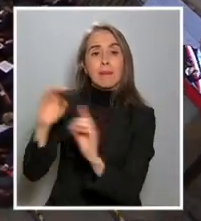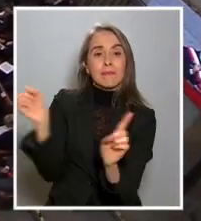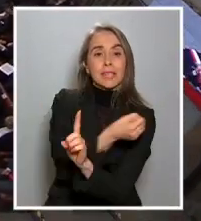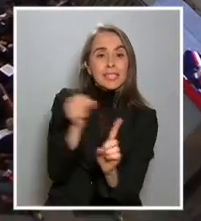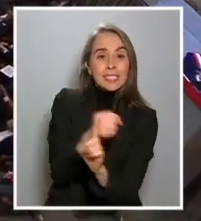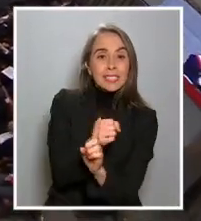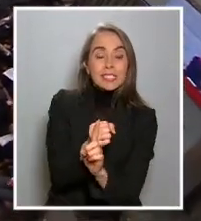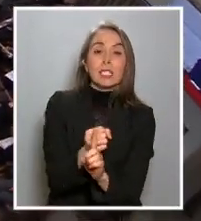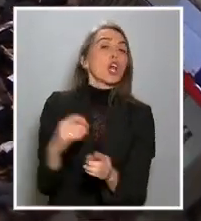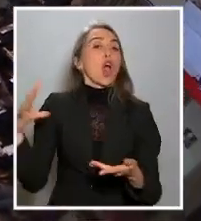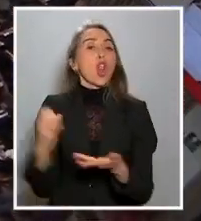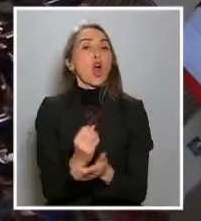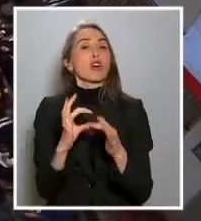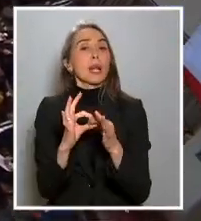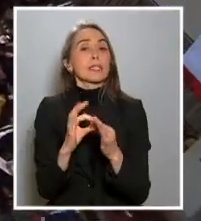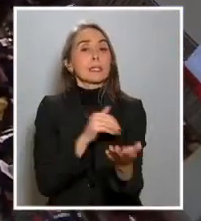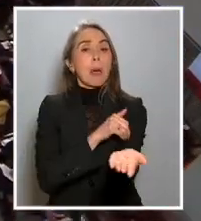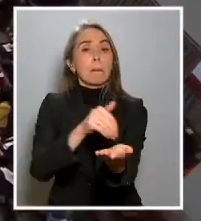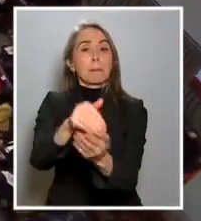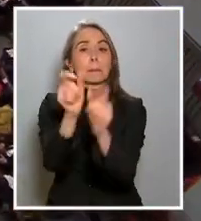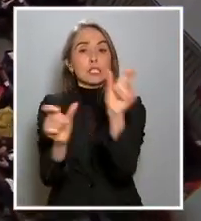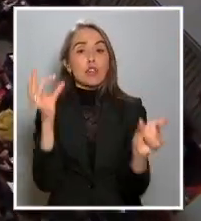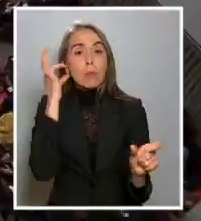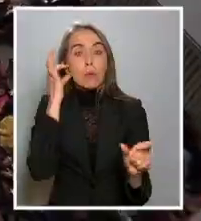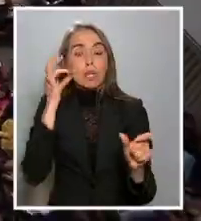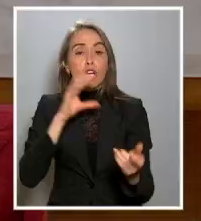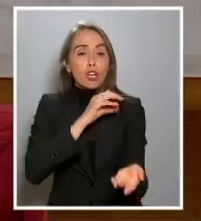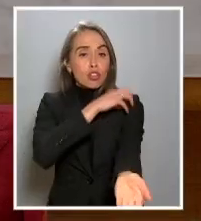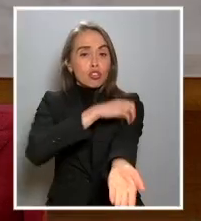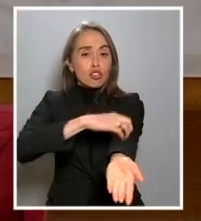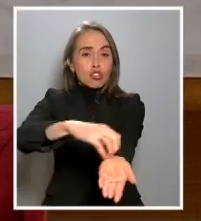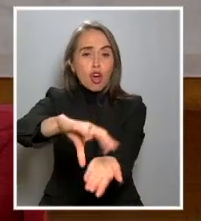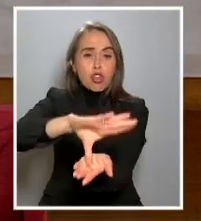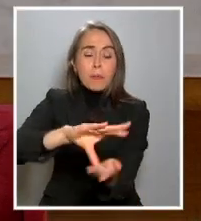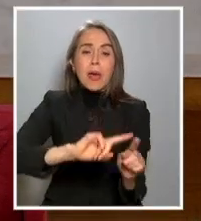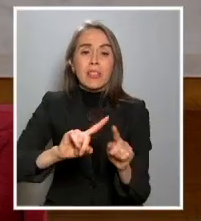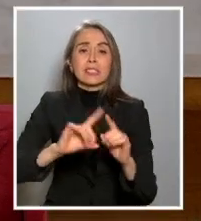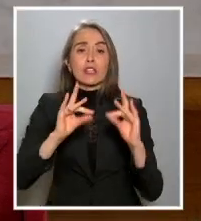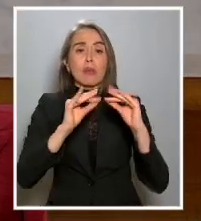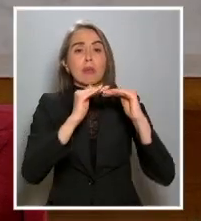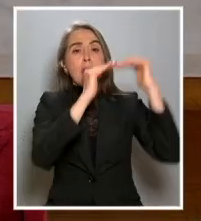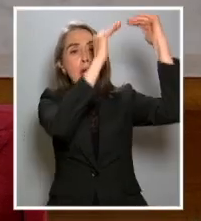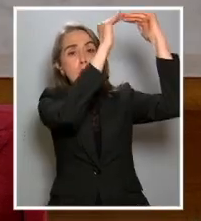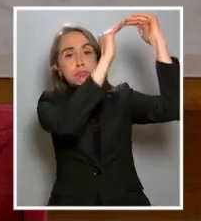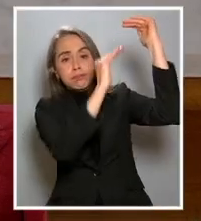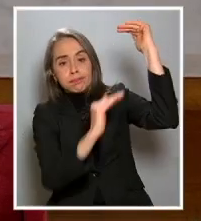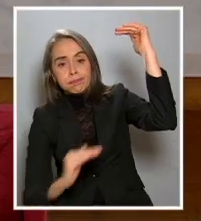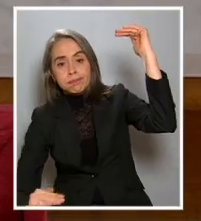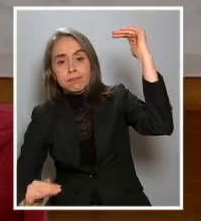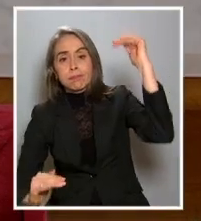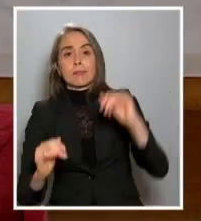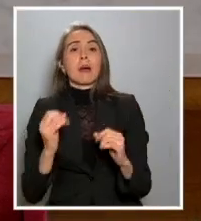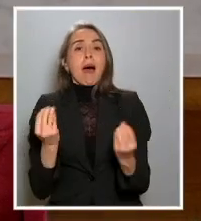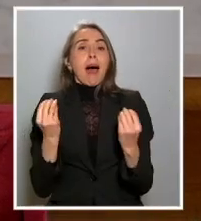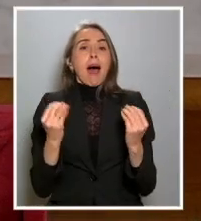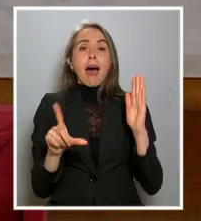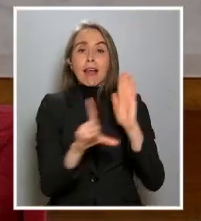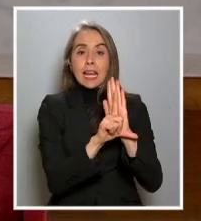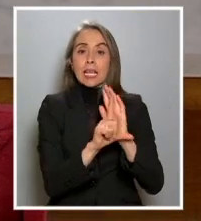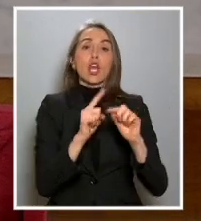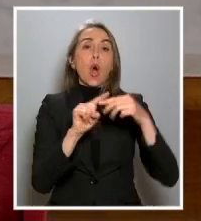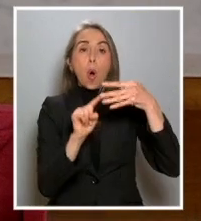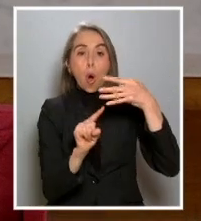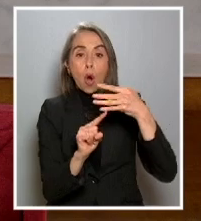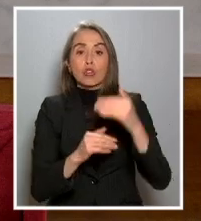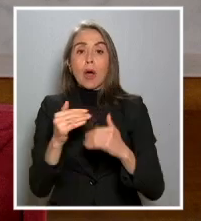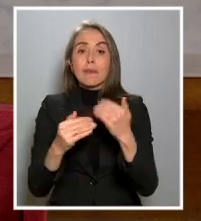logro compartido por millones de mujeres de todo el país, de distintas generaciones. Esta iniciativa se suma a otros